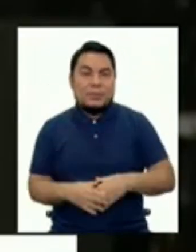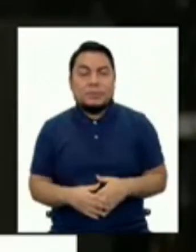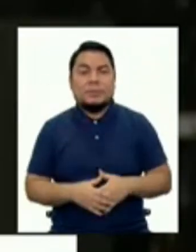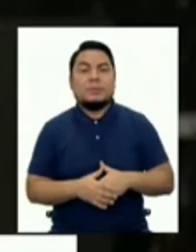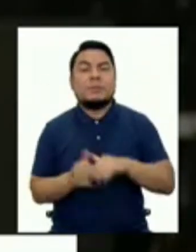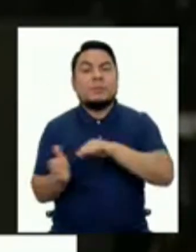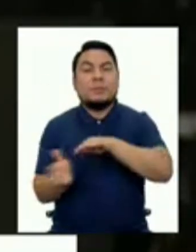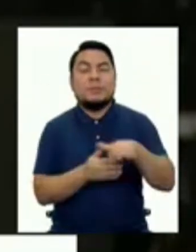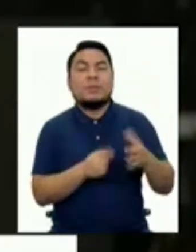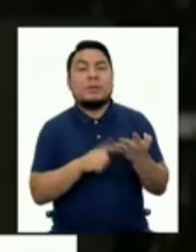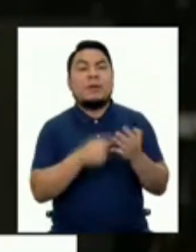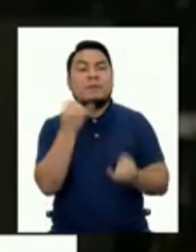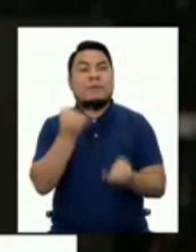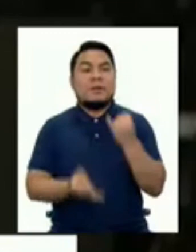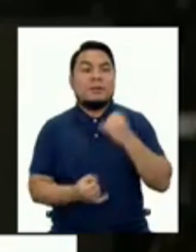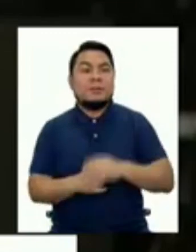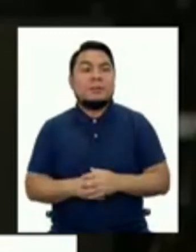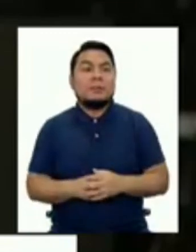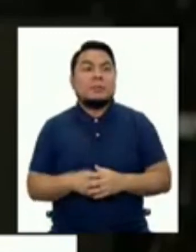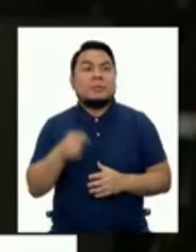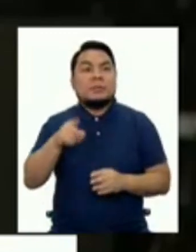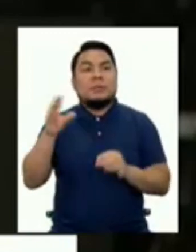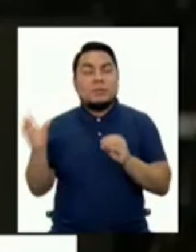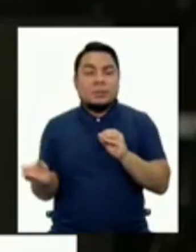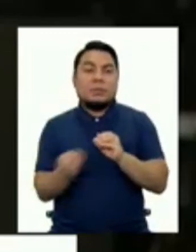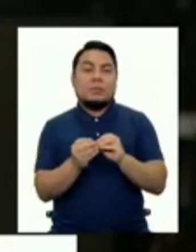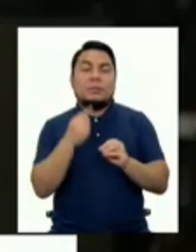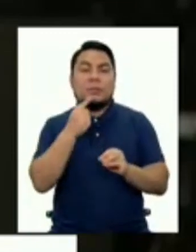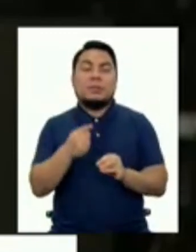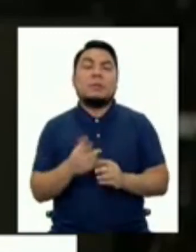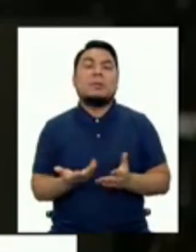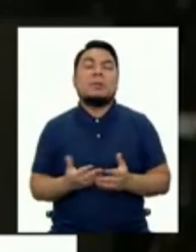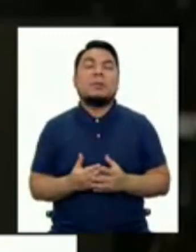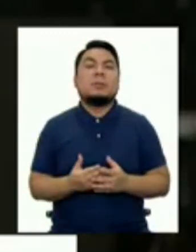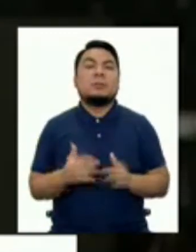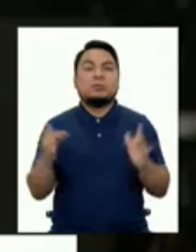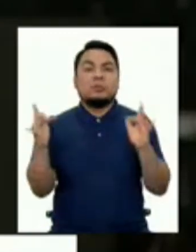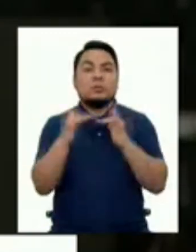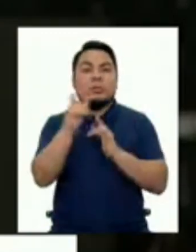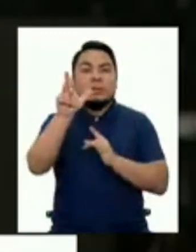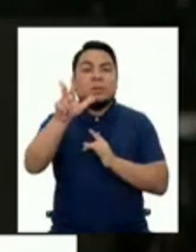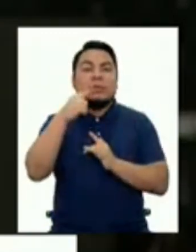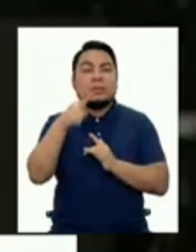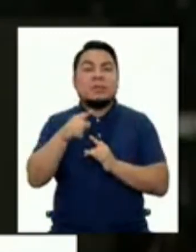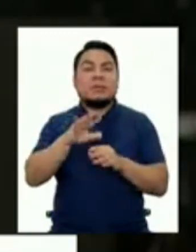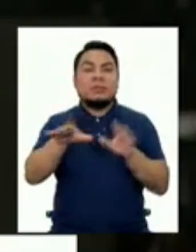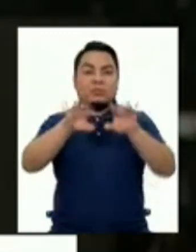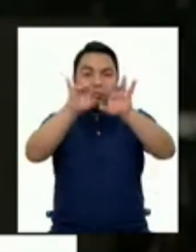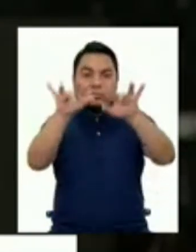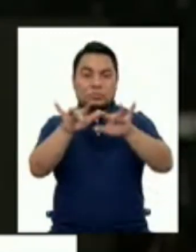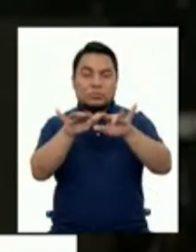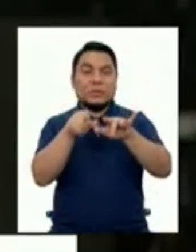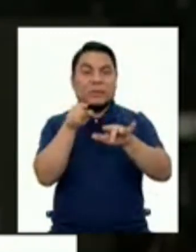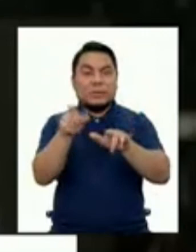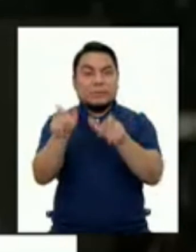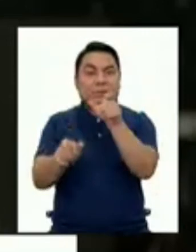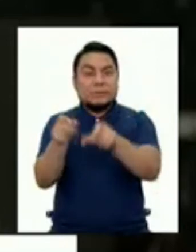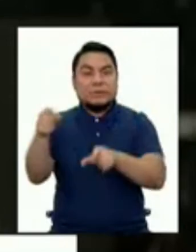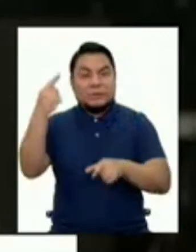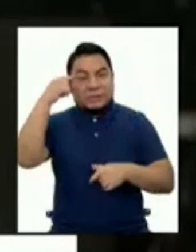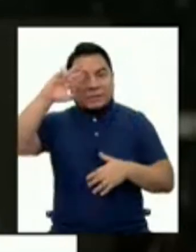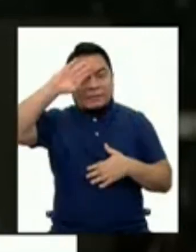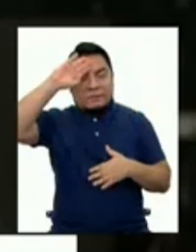lugares. Y finalmente, la incorporación del contact tracing, o sea, el trazado digital de las personas que tienen